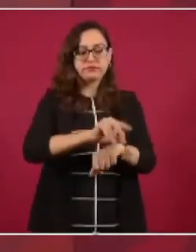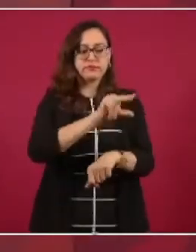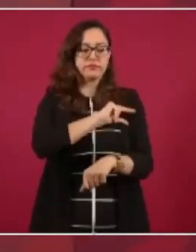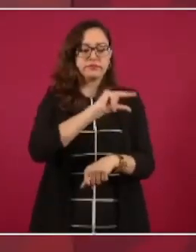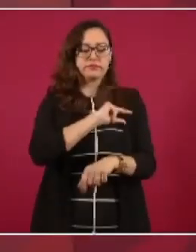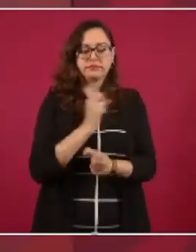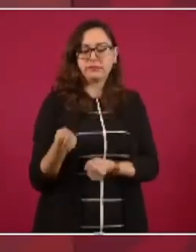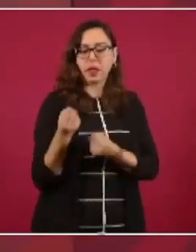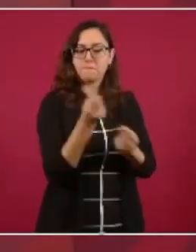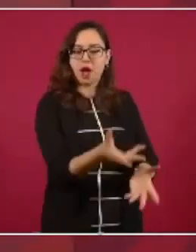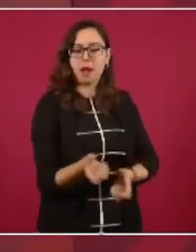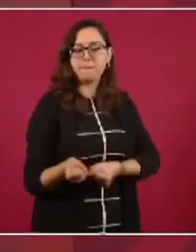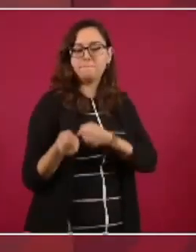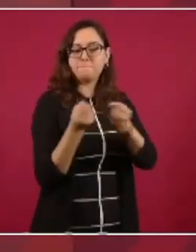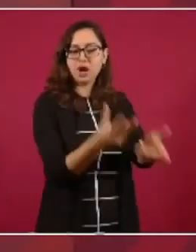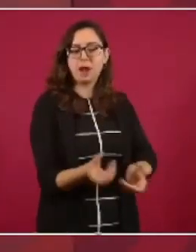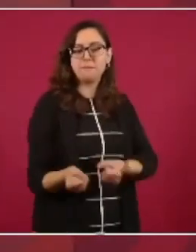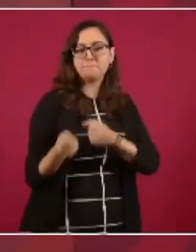saqueo,